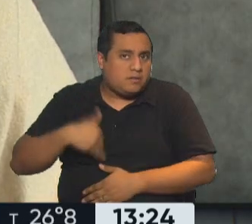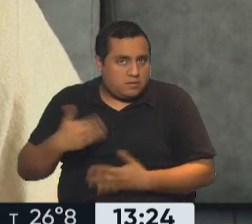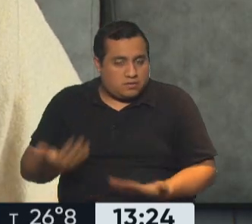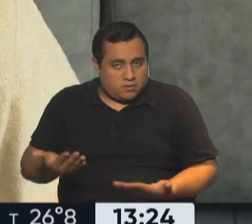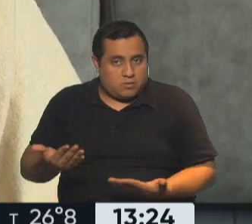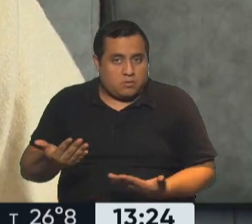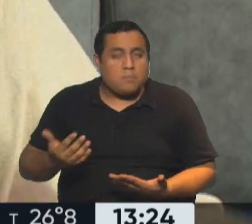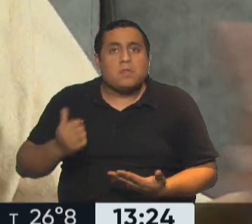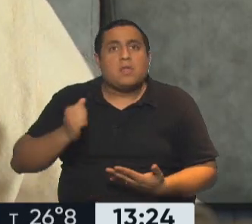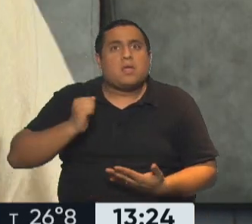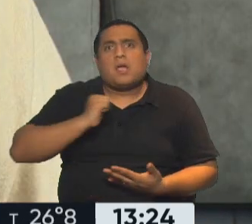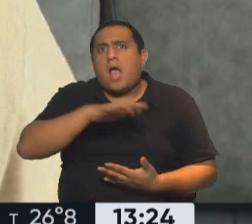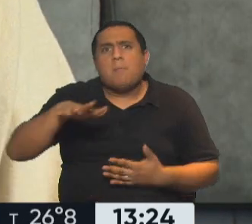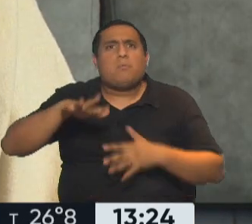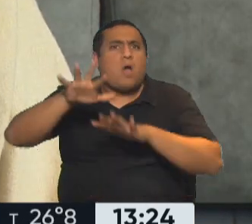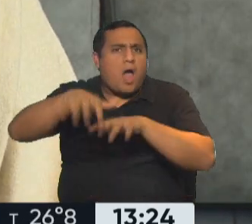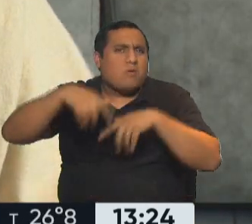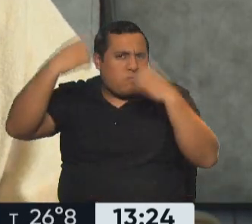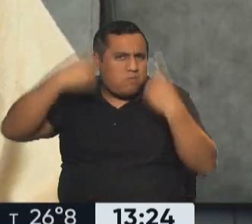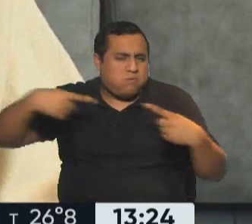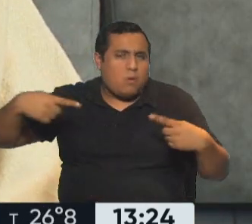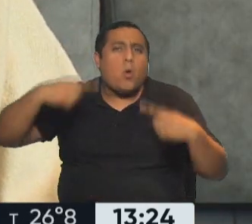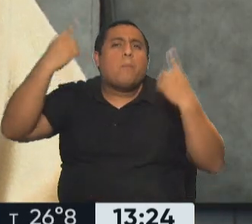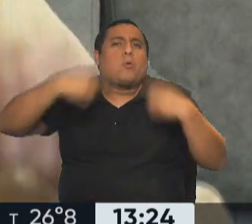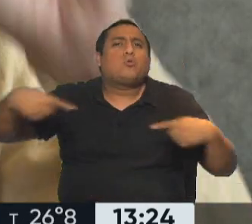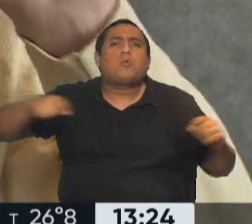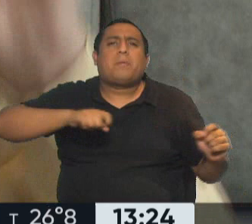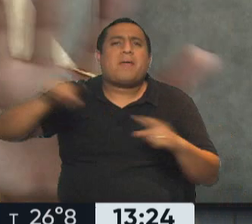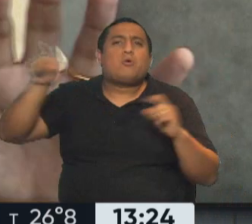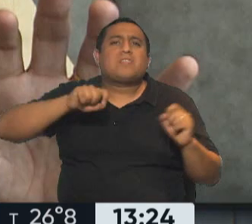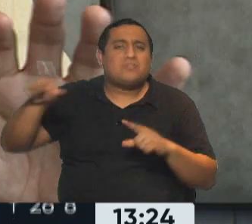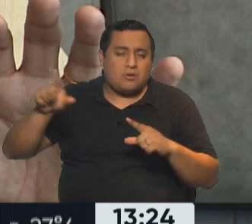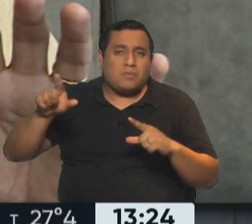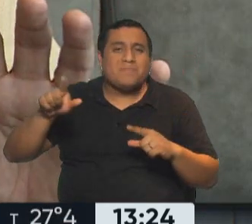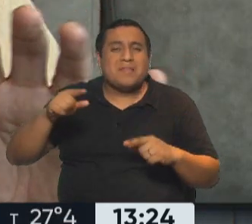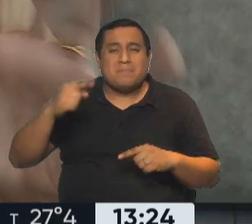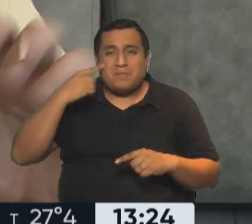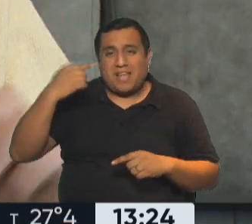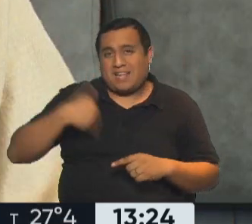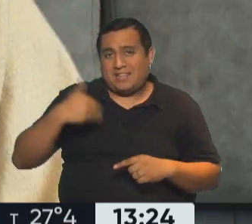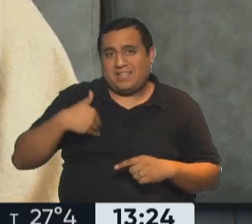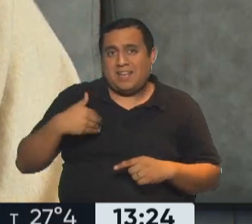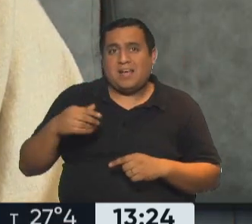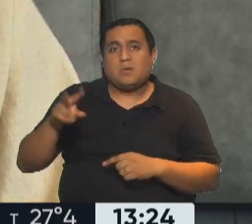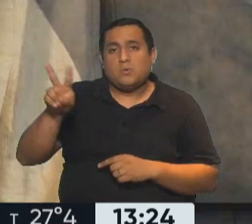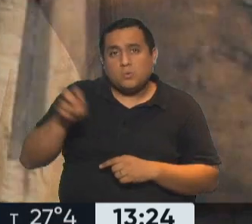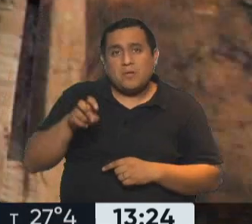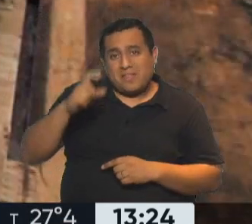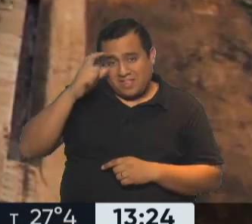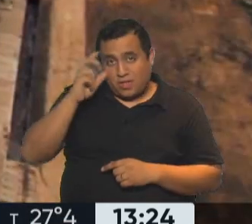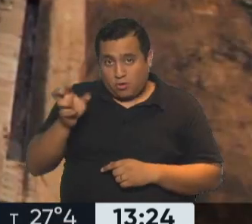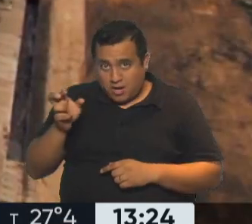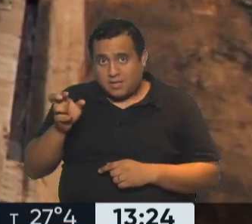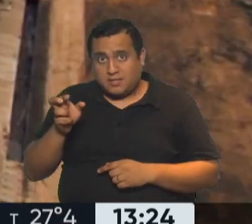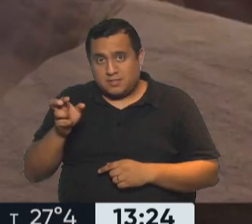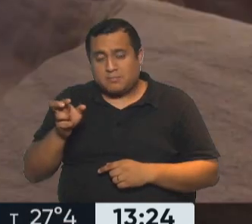sus agroproductos para la exportación. Vos sabés que de 10 dólares que entran a la Argentina de manera genuina, 5 son